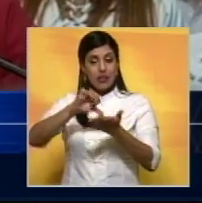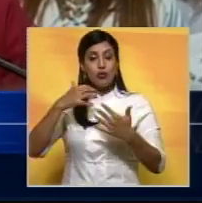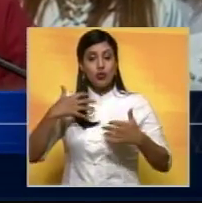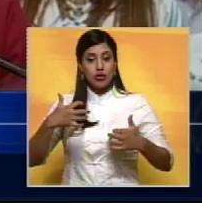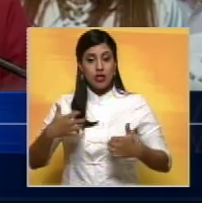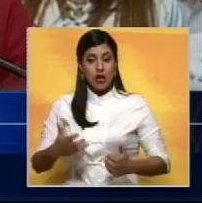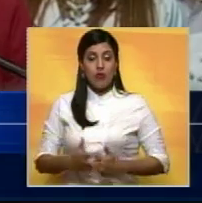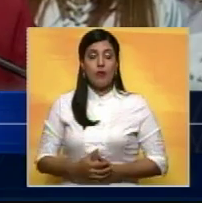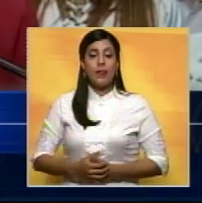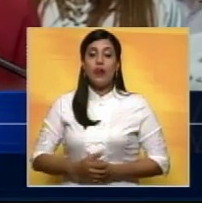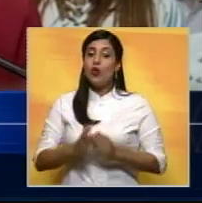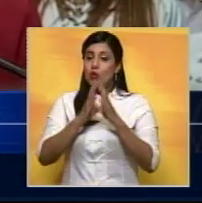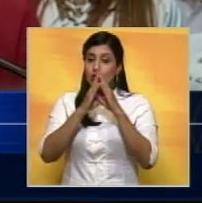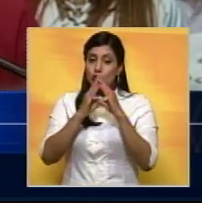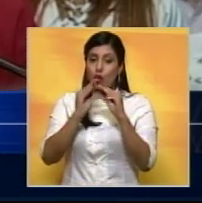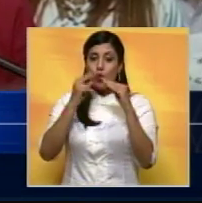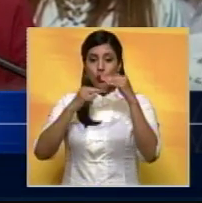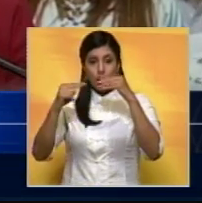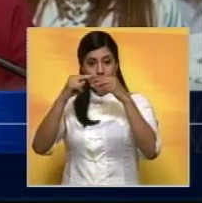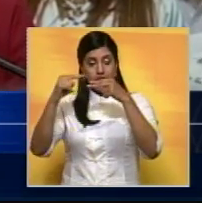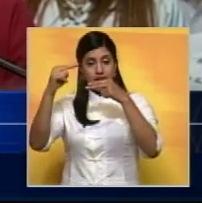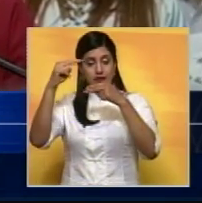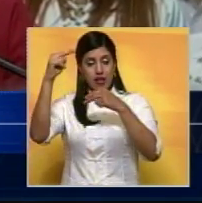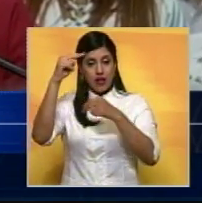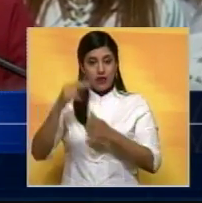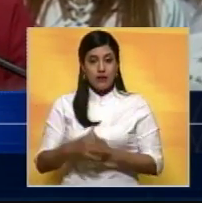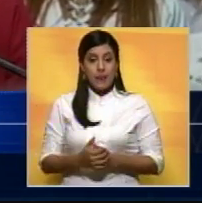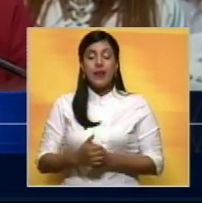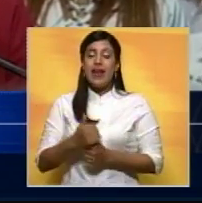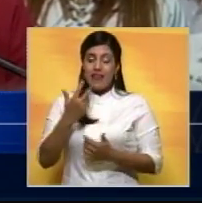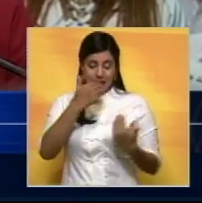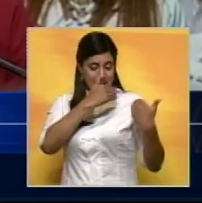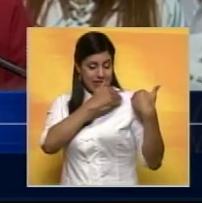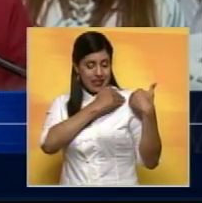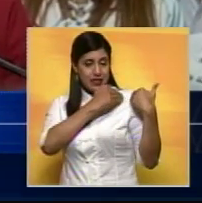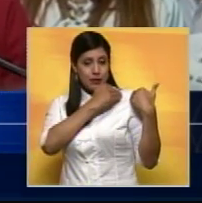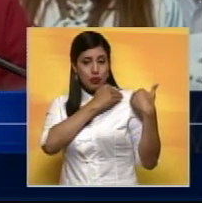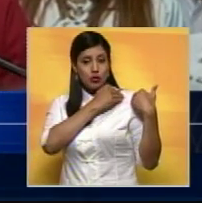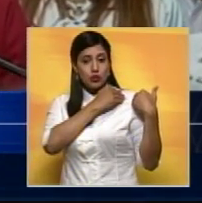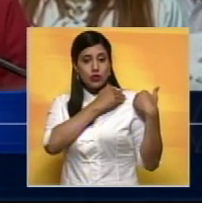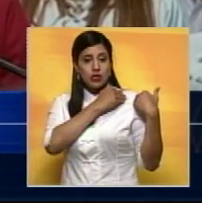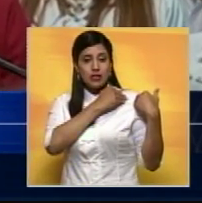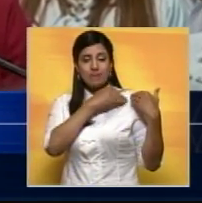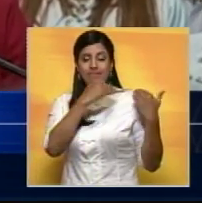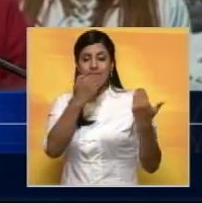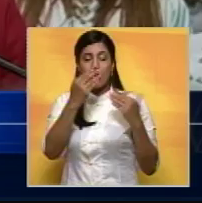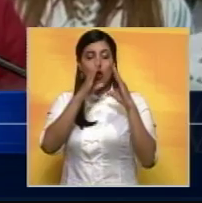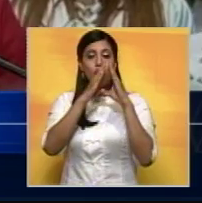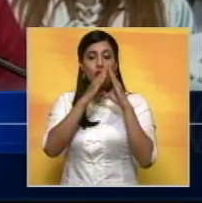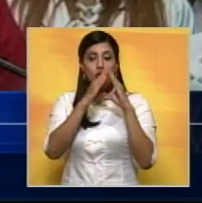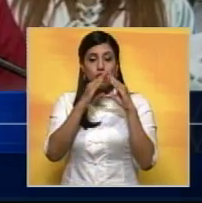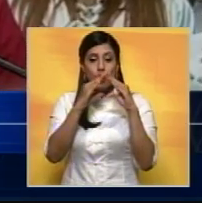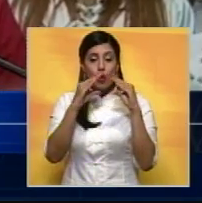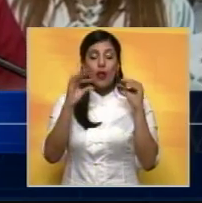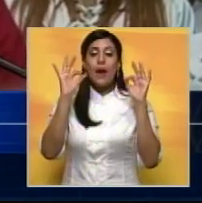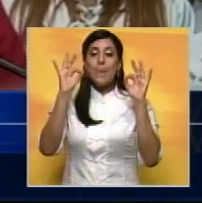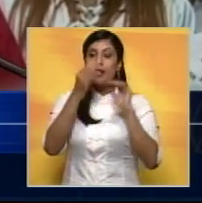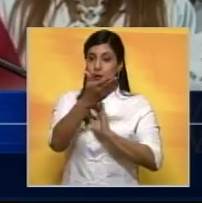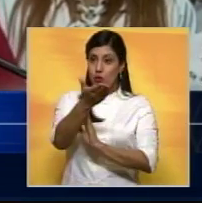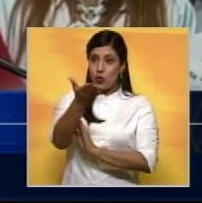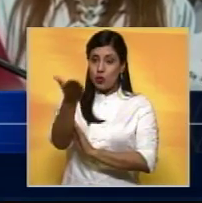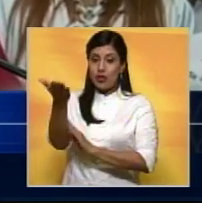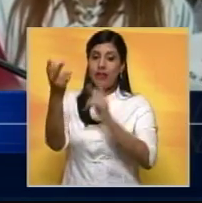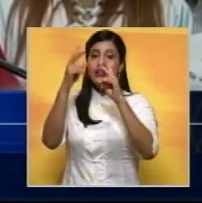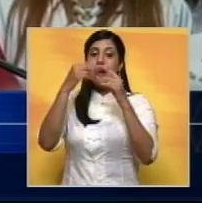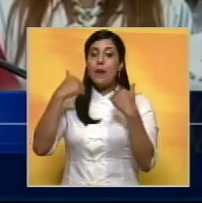salud en todos sus niveles, ¿no? Es una responsabilidad de todos y especialmente de ustedes que